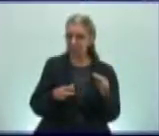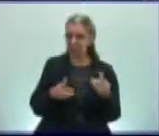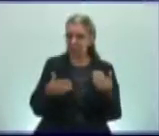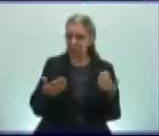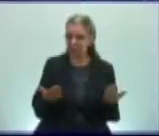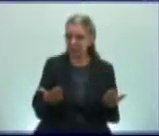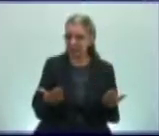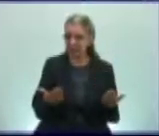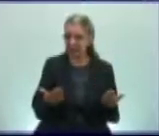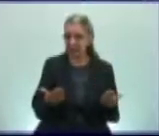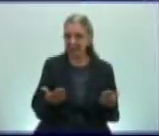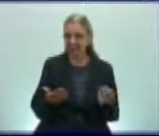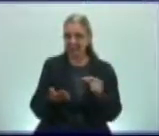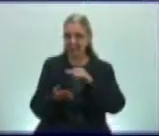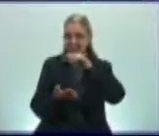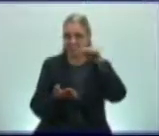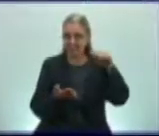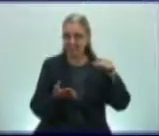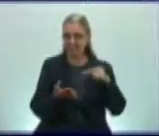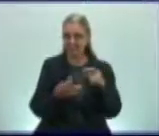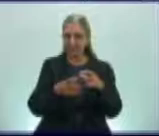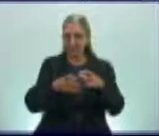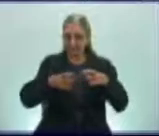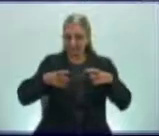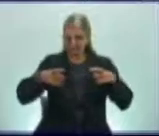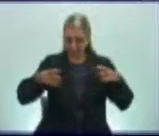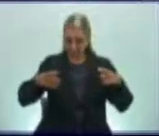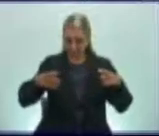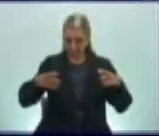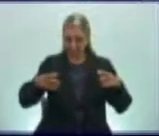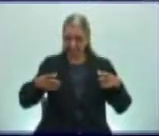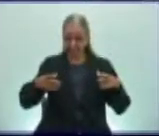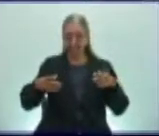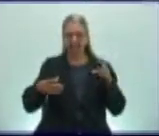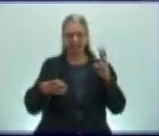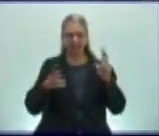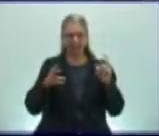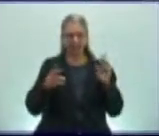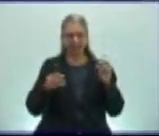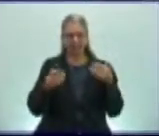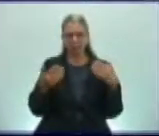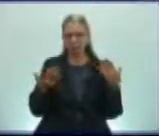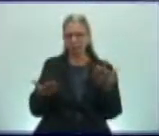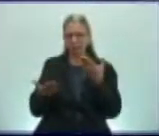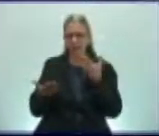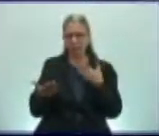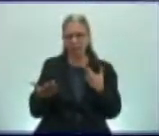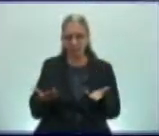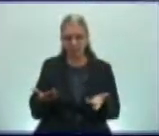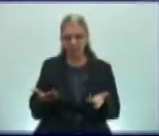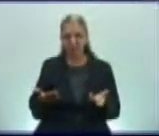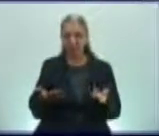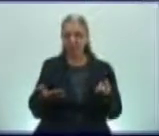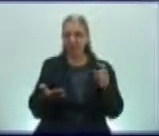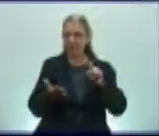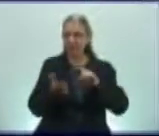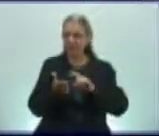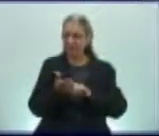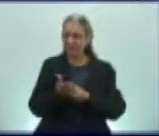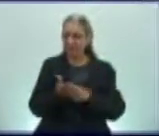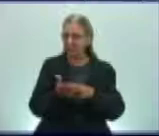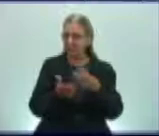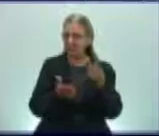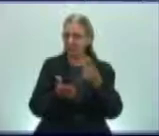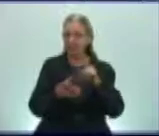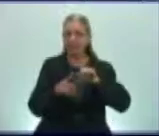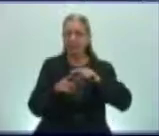teniendo en cuenta la expresión que permite el cálculo de la longitud de una circunferencia, pero expresada en función